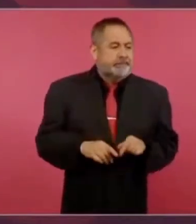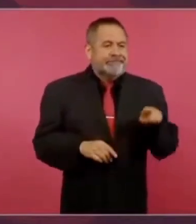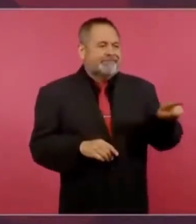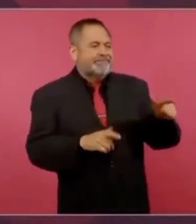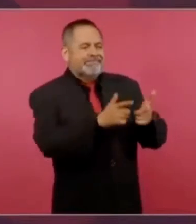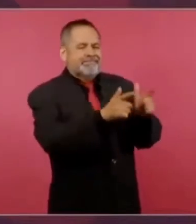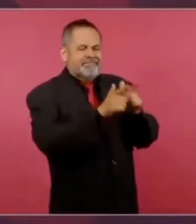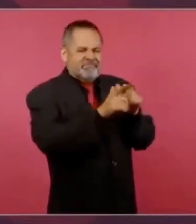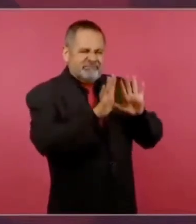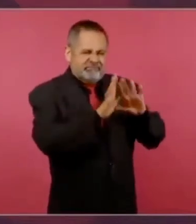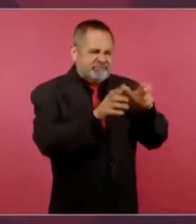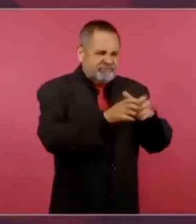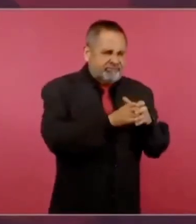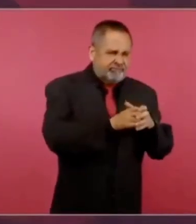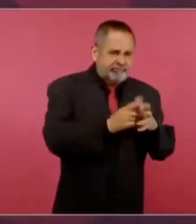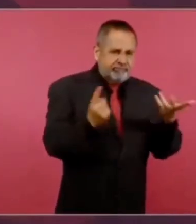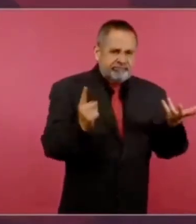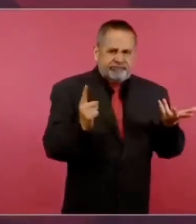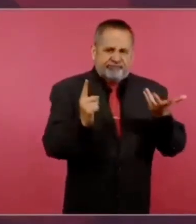poder